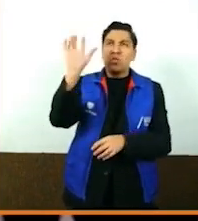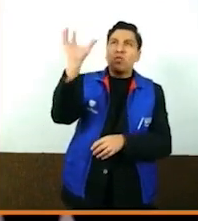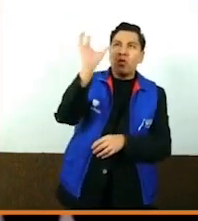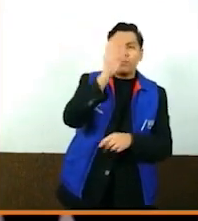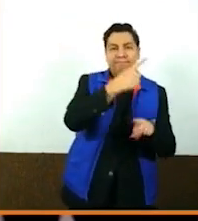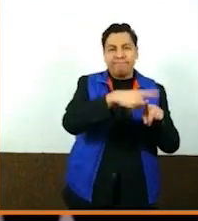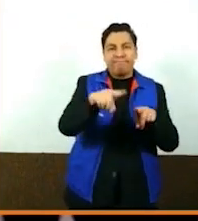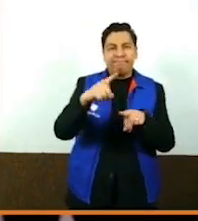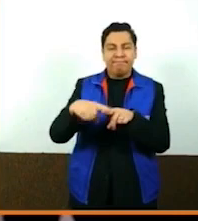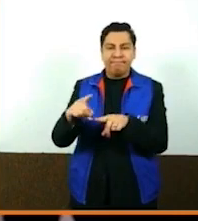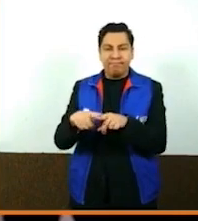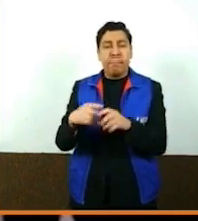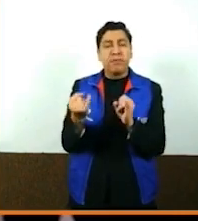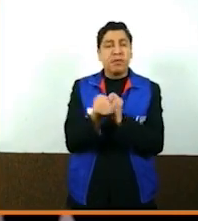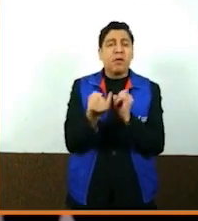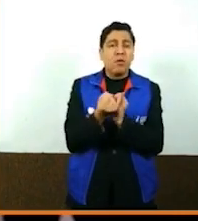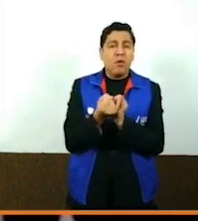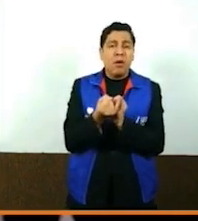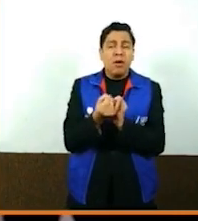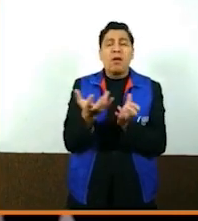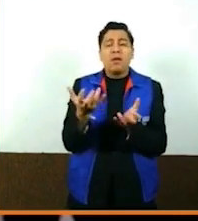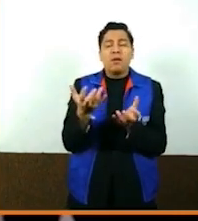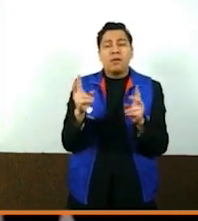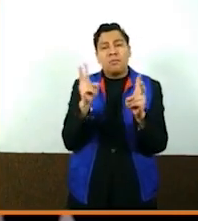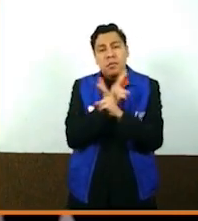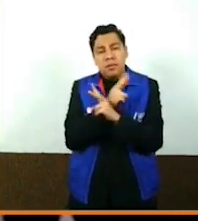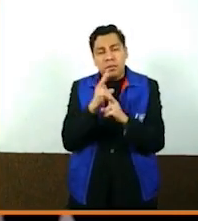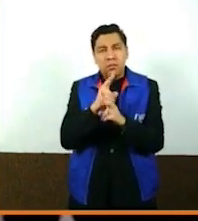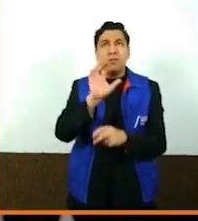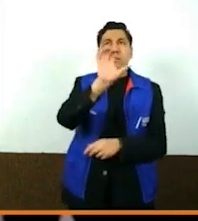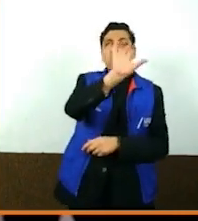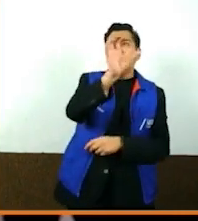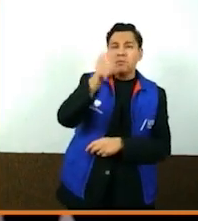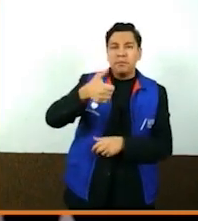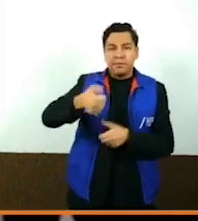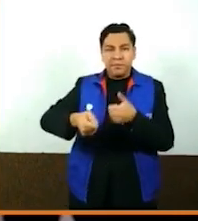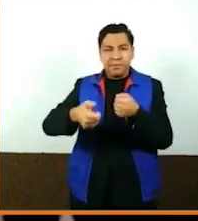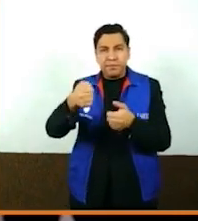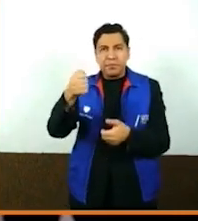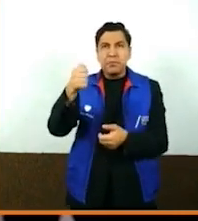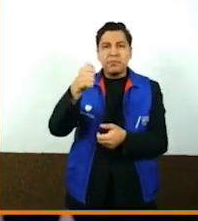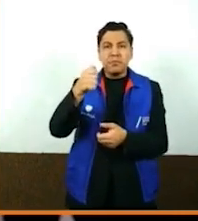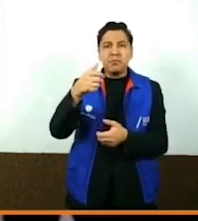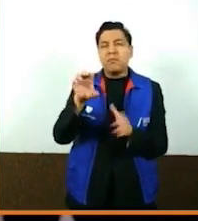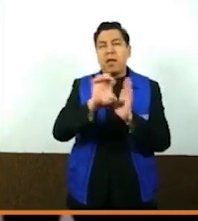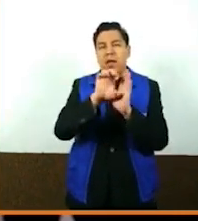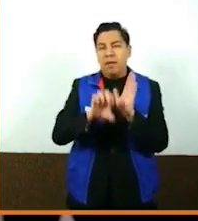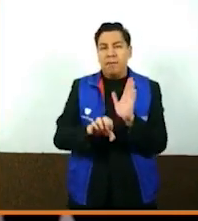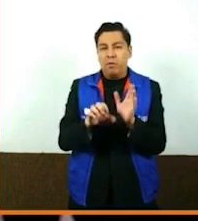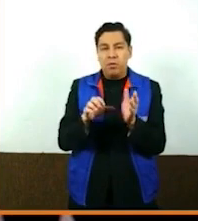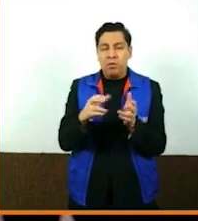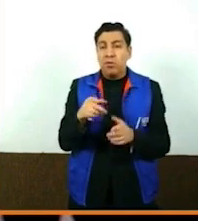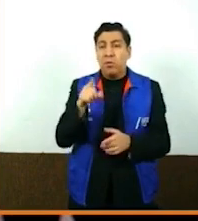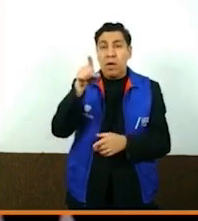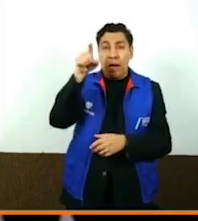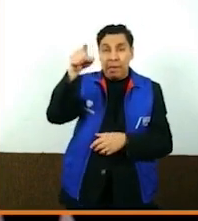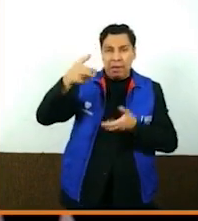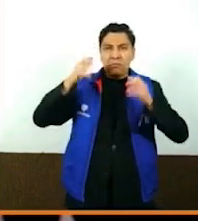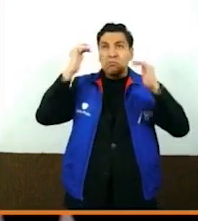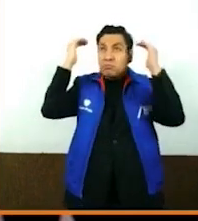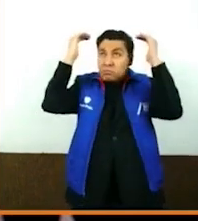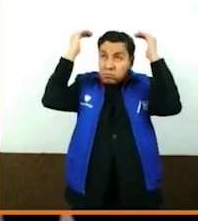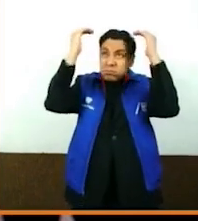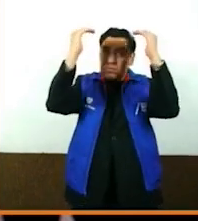controles eficientes para la iluminación, para la ventilación y que nuestros centros de datos tengan diseños de pasillos fríos y